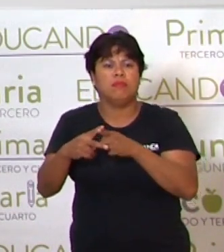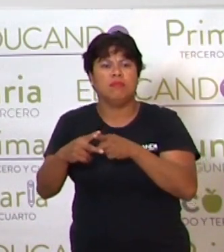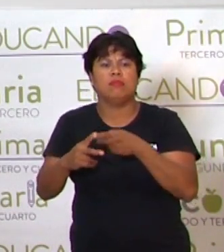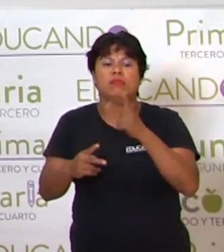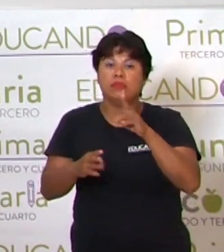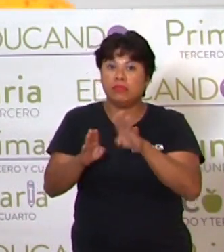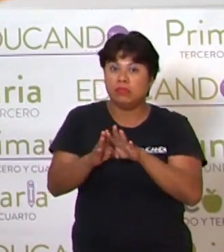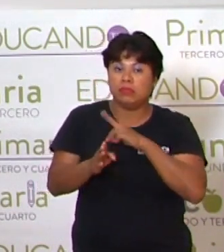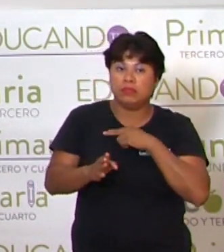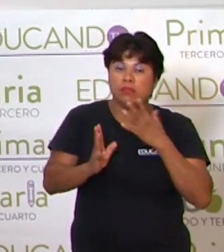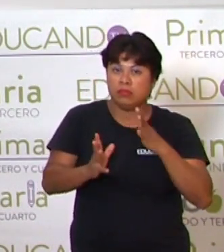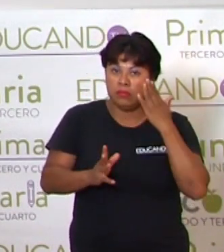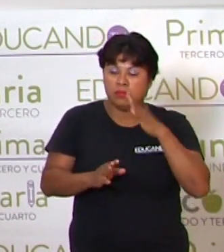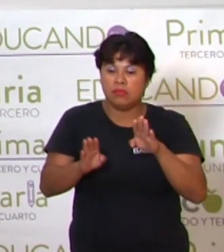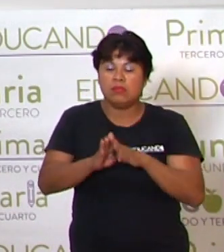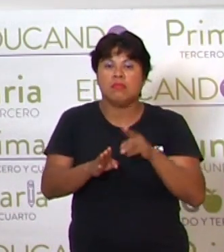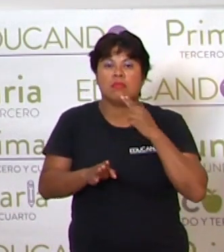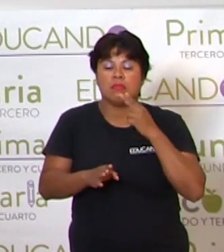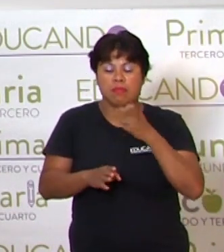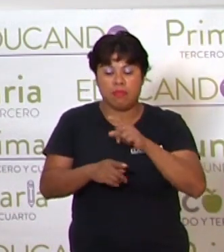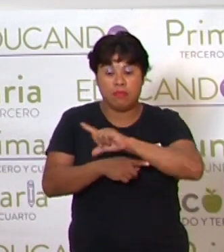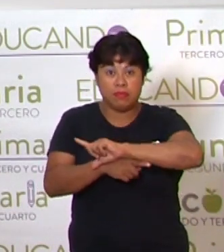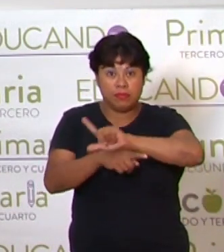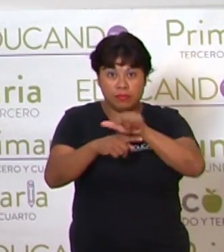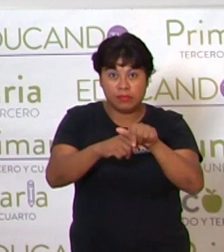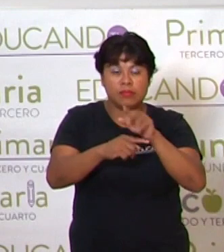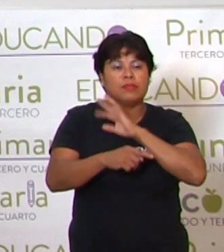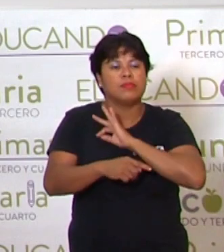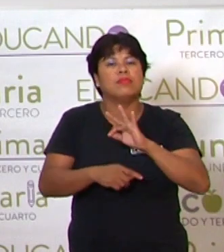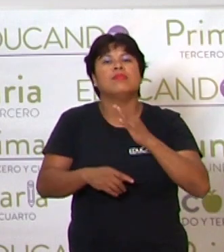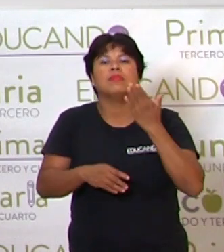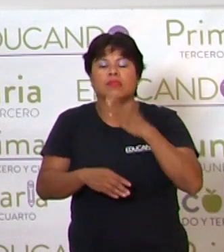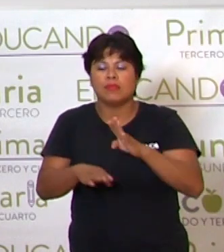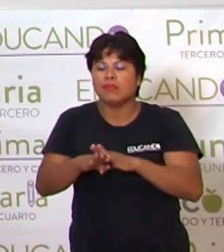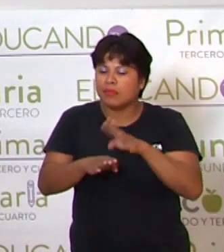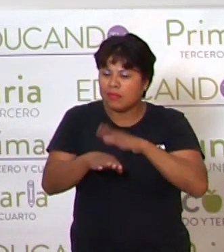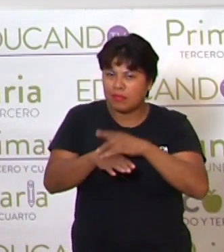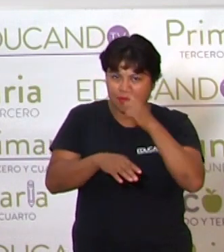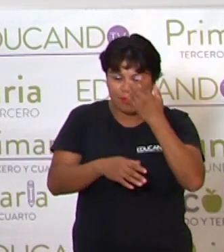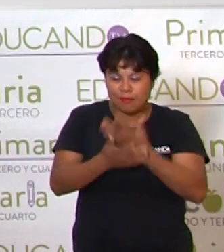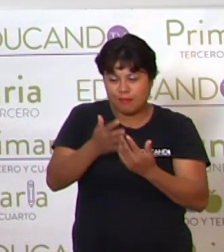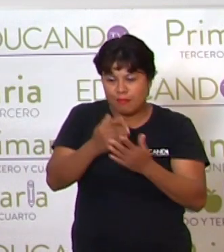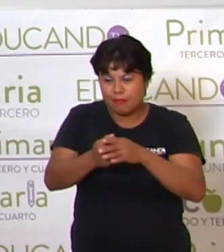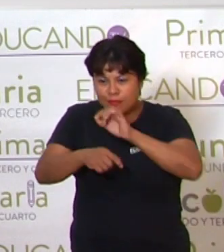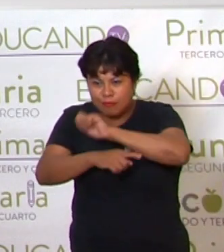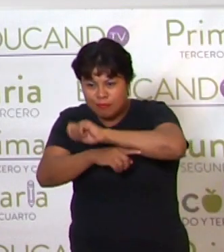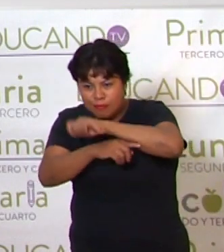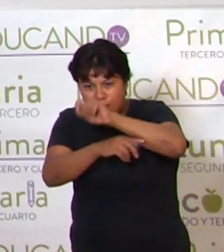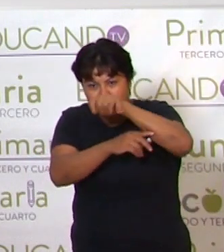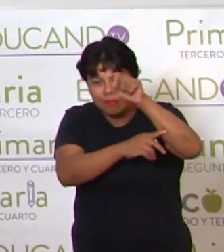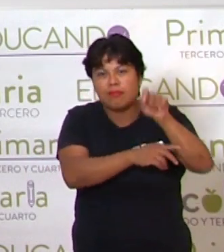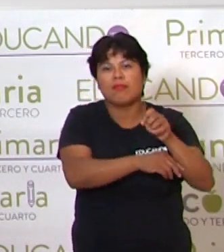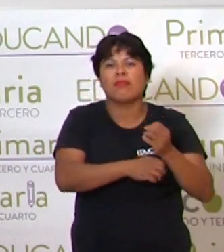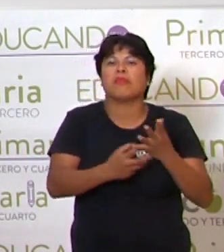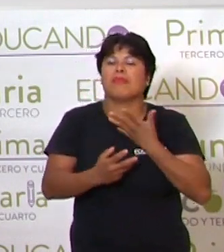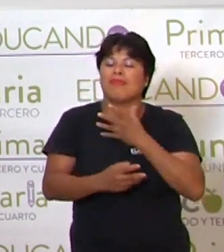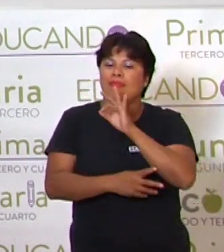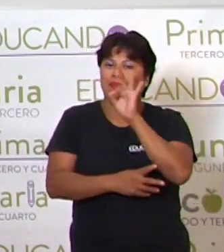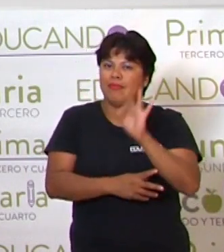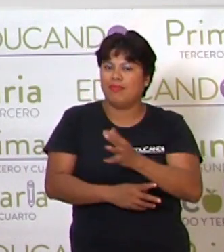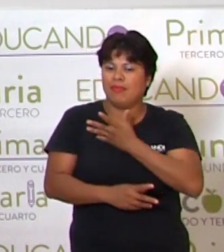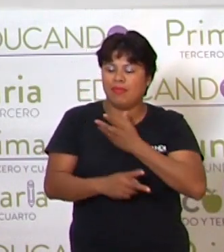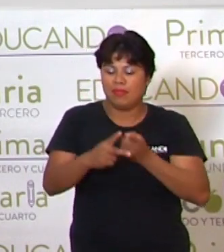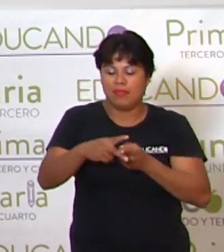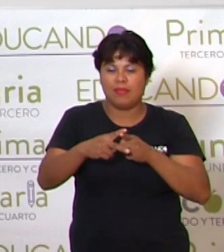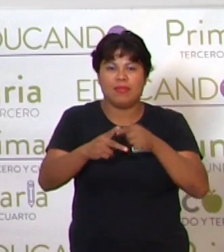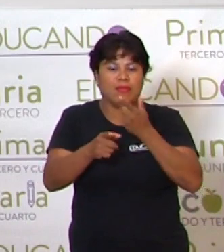pero como ya sabemos cómo se utiliza el transportador, pues ya es más fácil poder saber cuántos grados tiene el